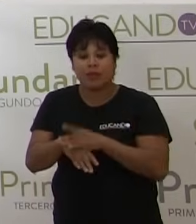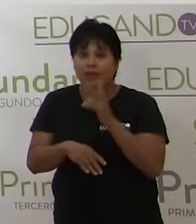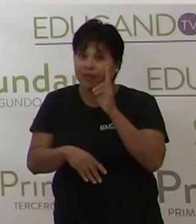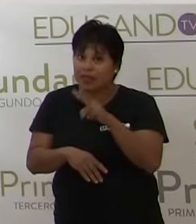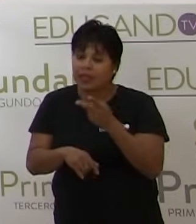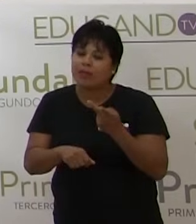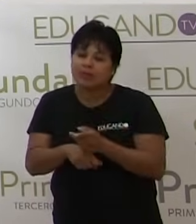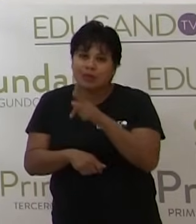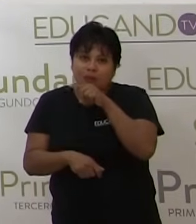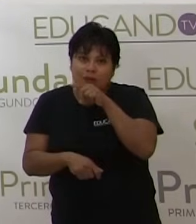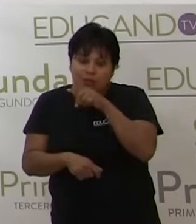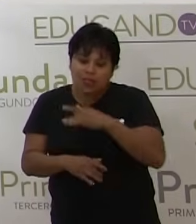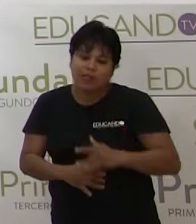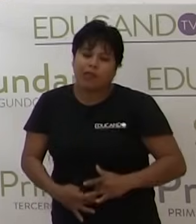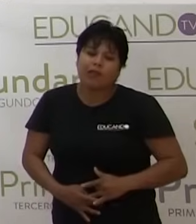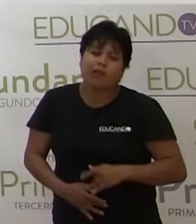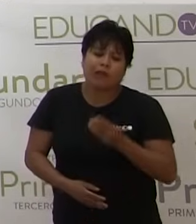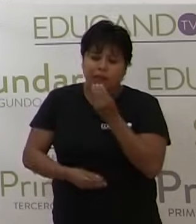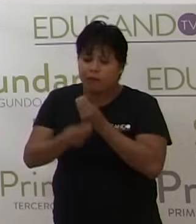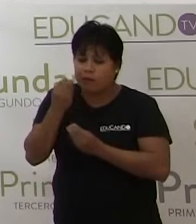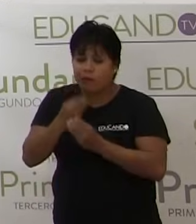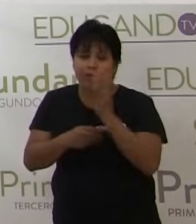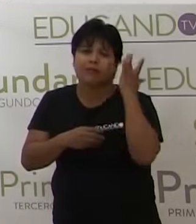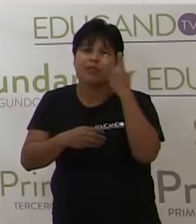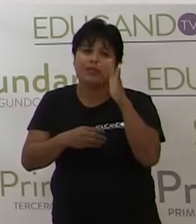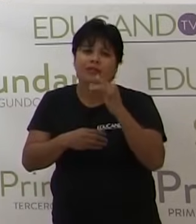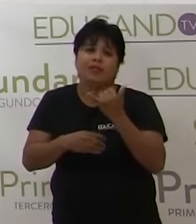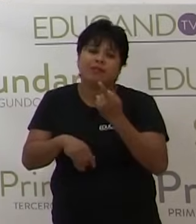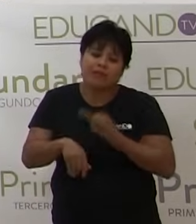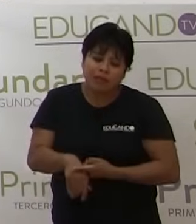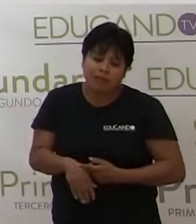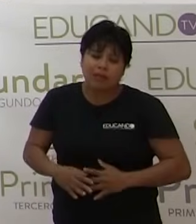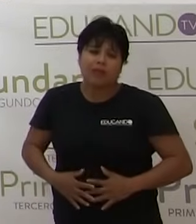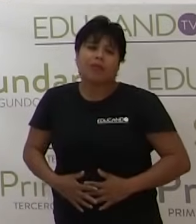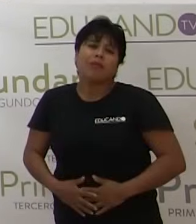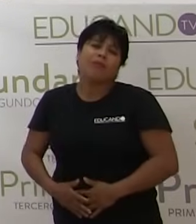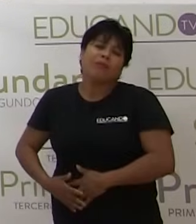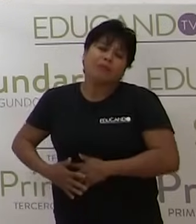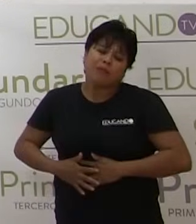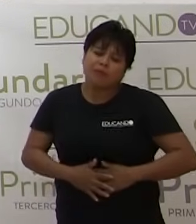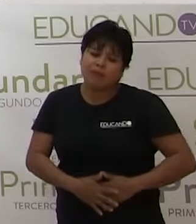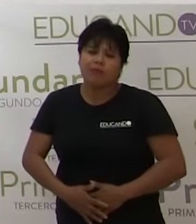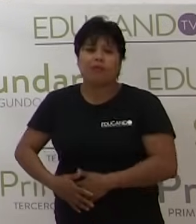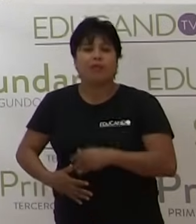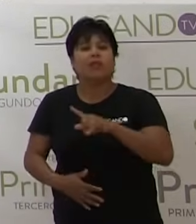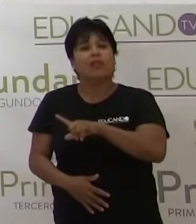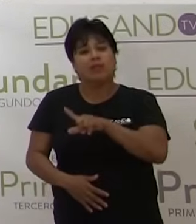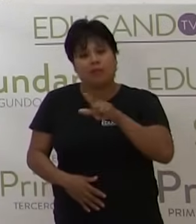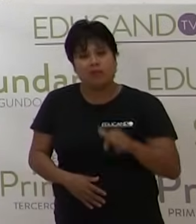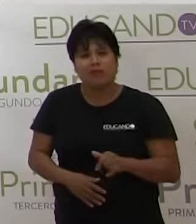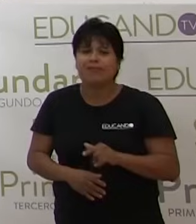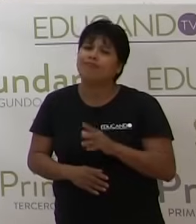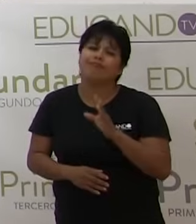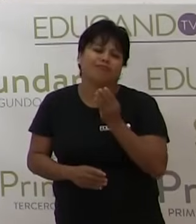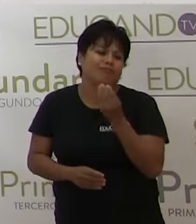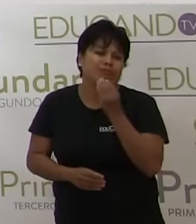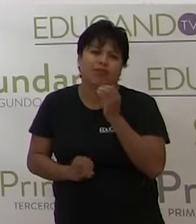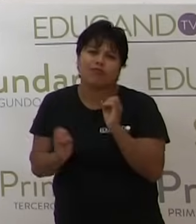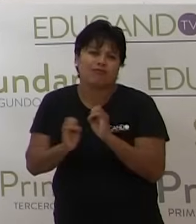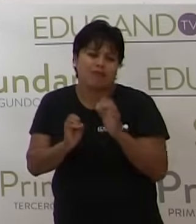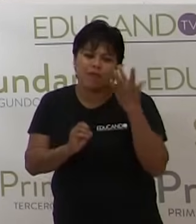le pasó al pollito se comió todo el pastel antes de la fiesta y después ya no hubo